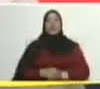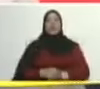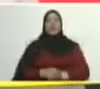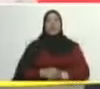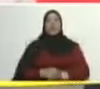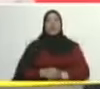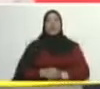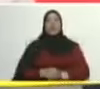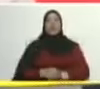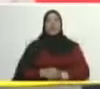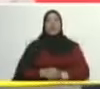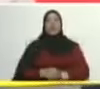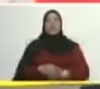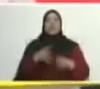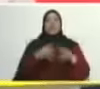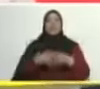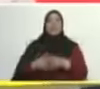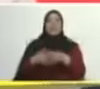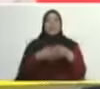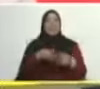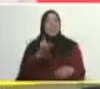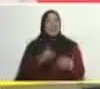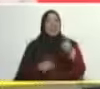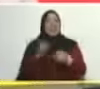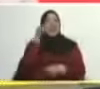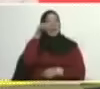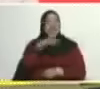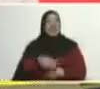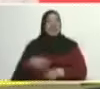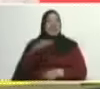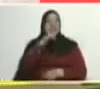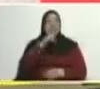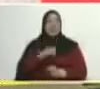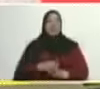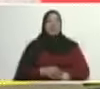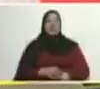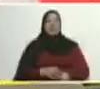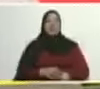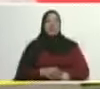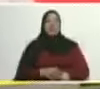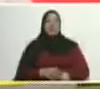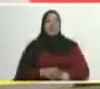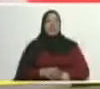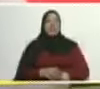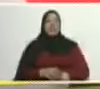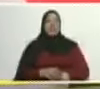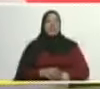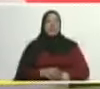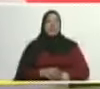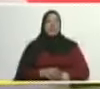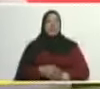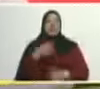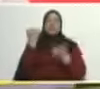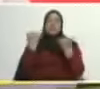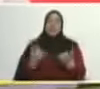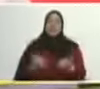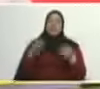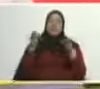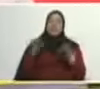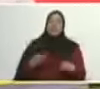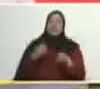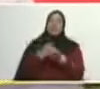el colonialismo de los hermanos caribeños que necesitan y merecen un trato justo, especial